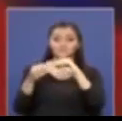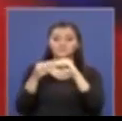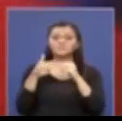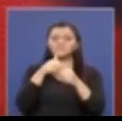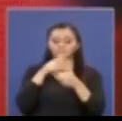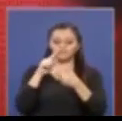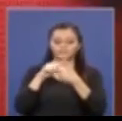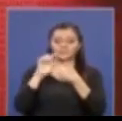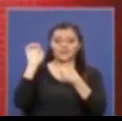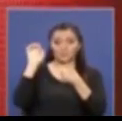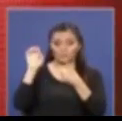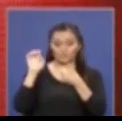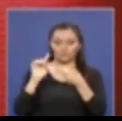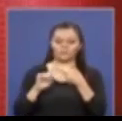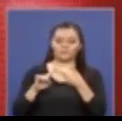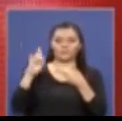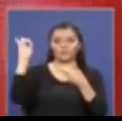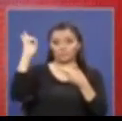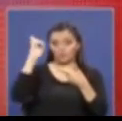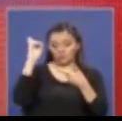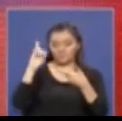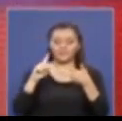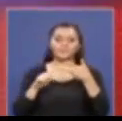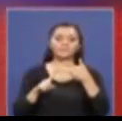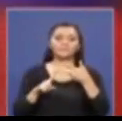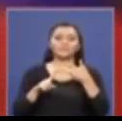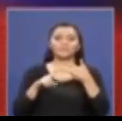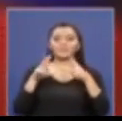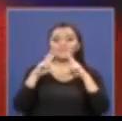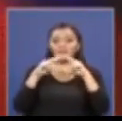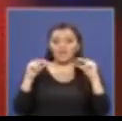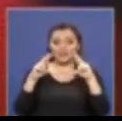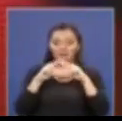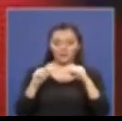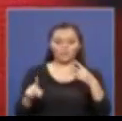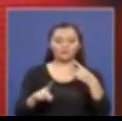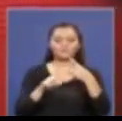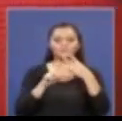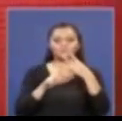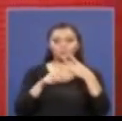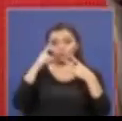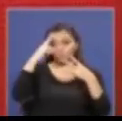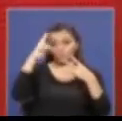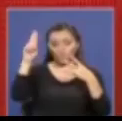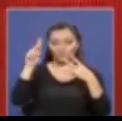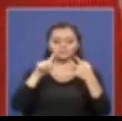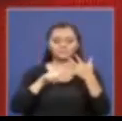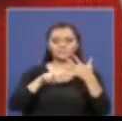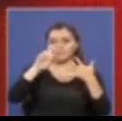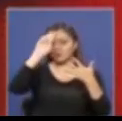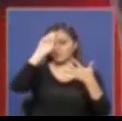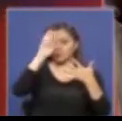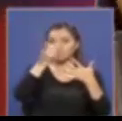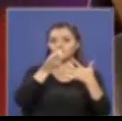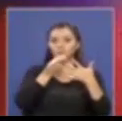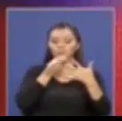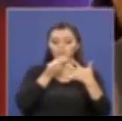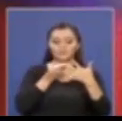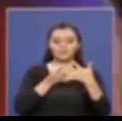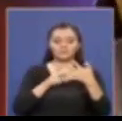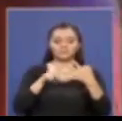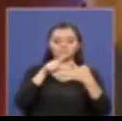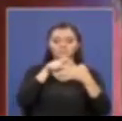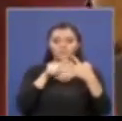somos Ecuador, Bolivia, Nicaragua, Uruguay y República Dominicana. Cuatro países con gobierno de